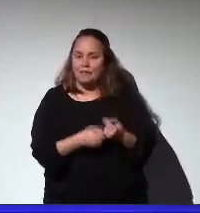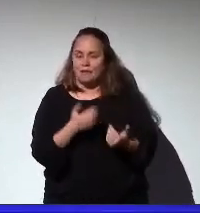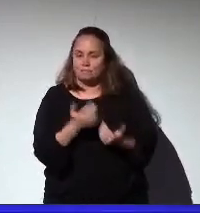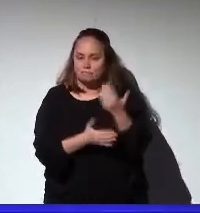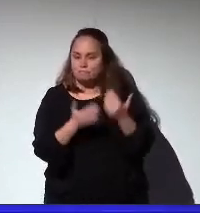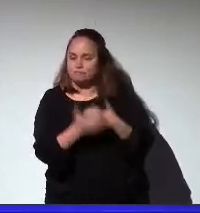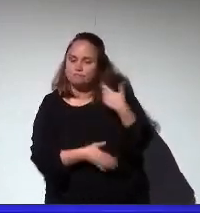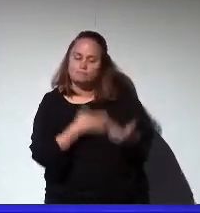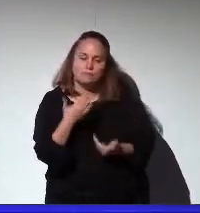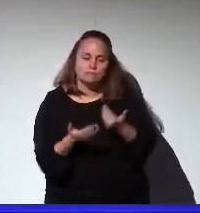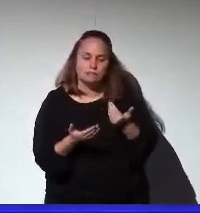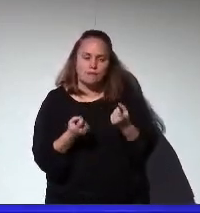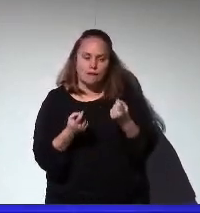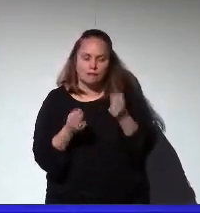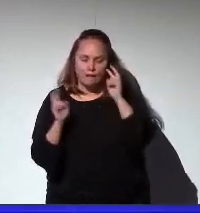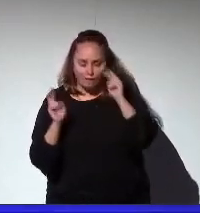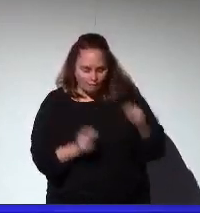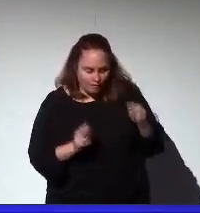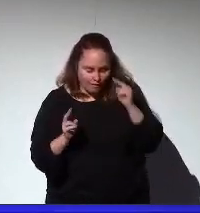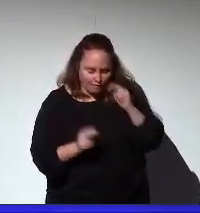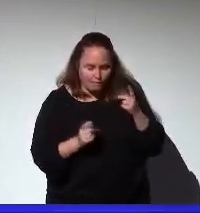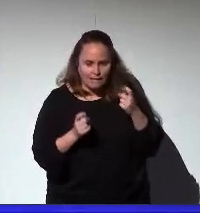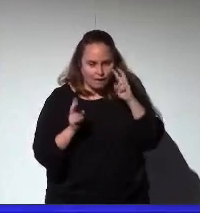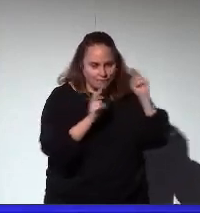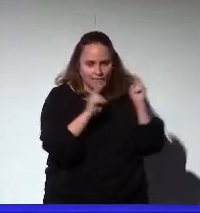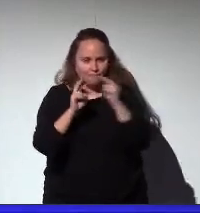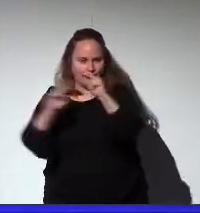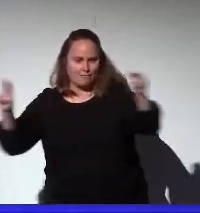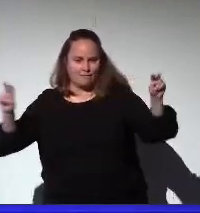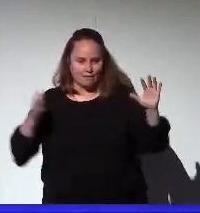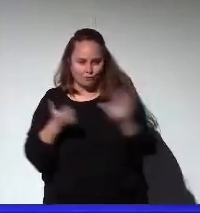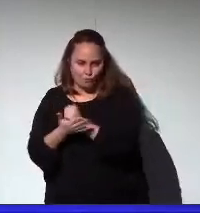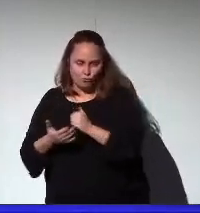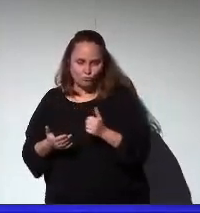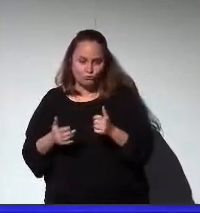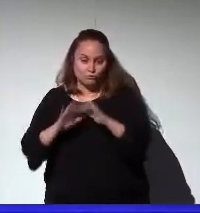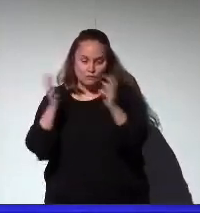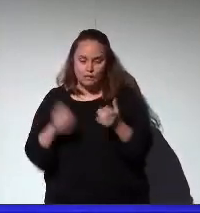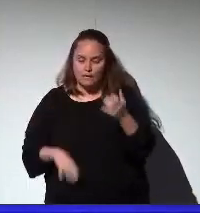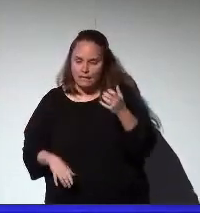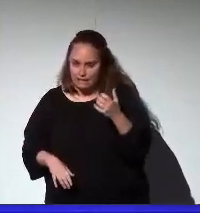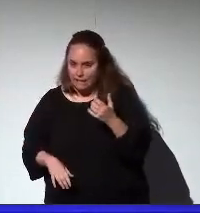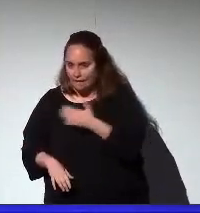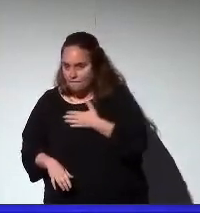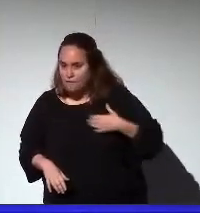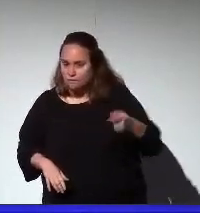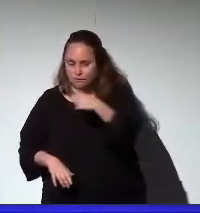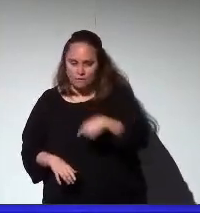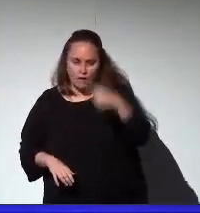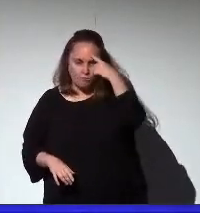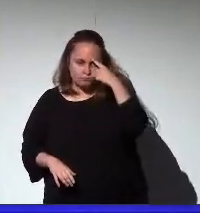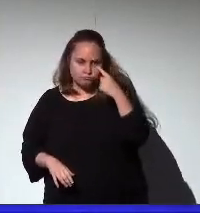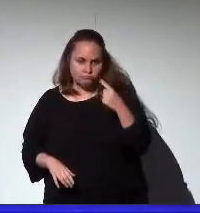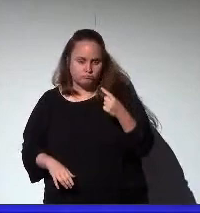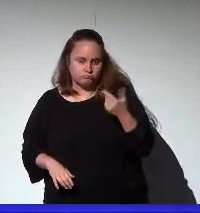a veces a perder la perspectiva global. Y yo quiero que nunca se nos olvide, a todos y todas, desde el ámbito en el que estemos, que el trabajo que